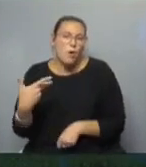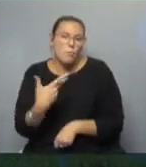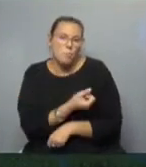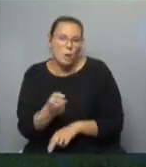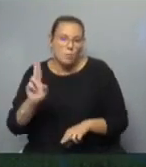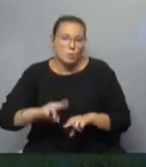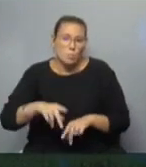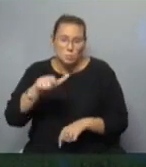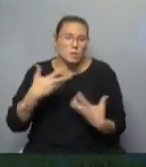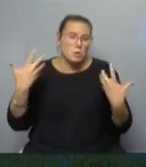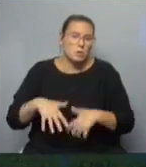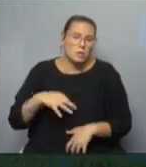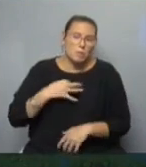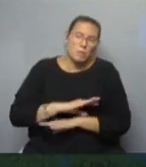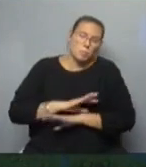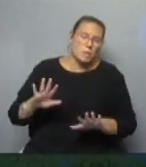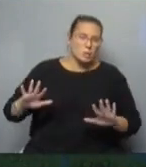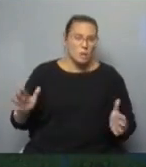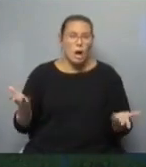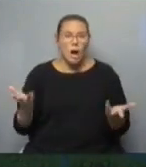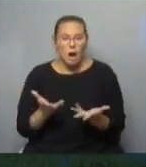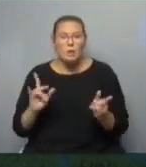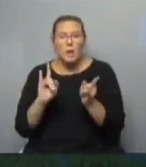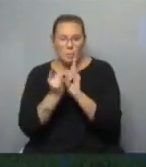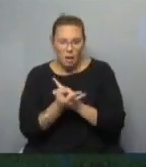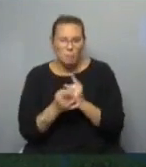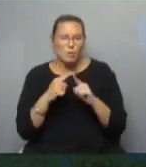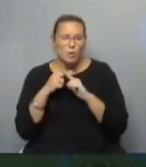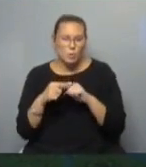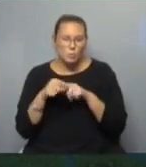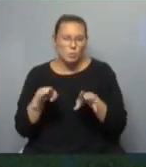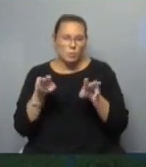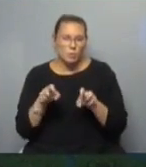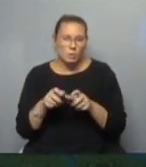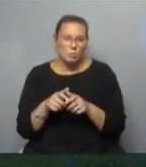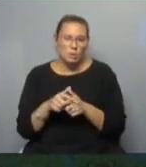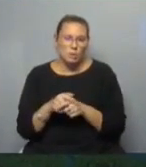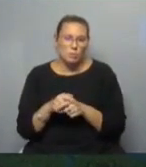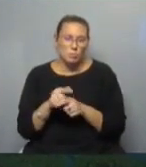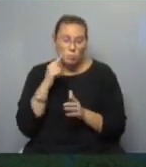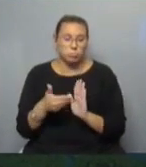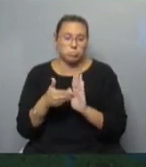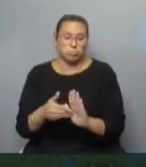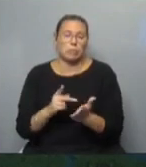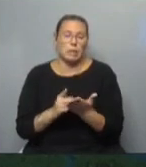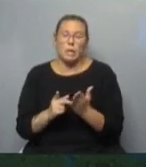está, no quiere vivir más, y bueno. Bueno, ahora está, ¿no? En el parlamento. Por presentarse la ley, sí.